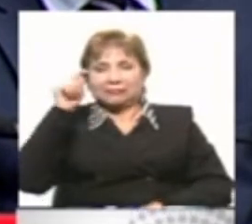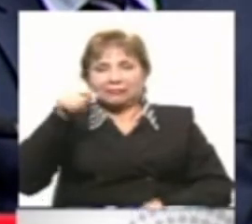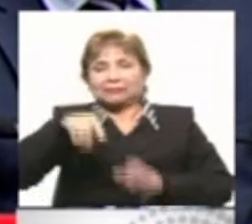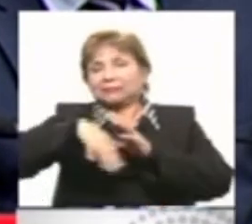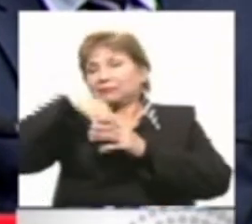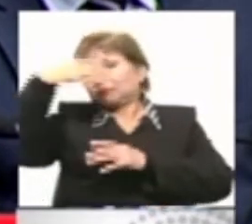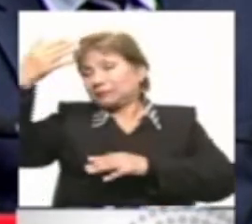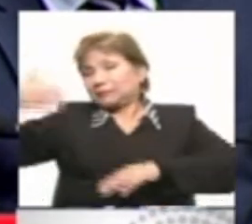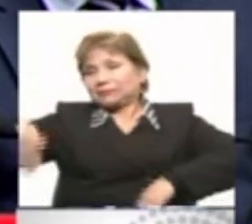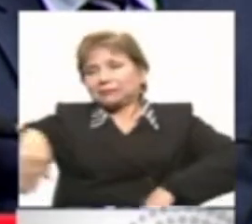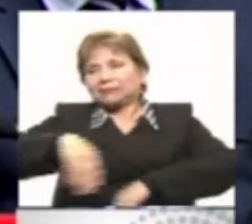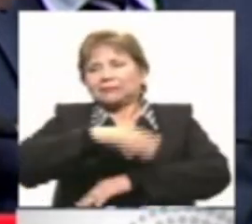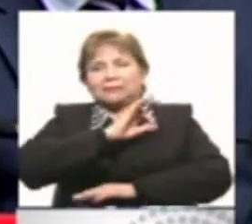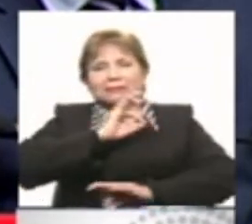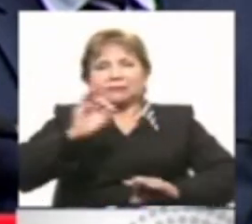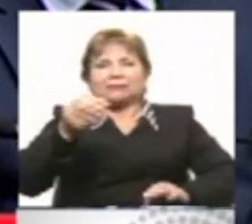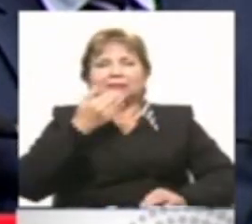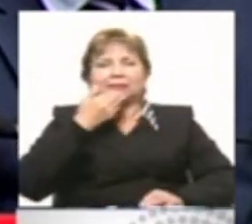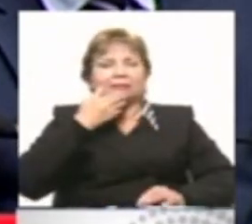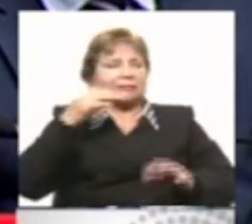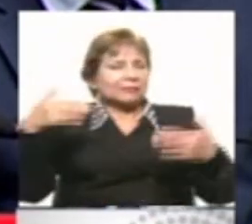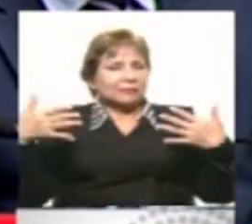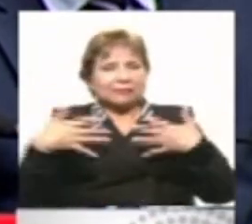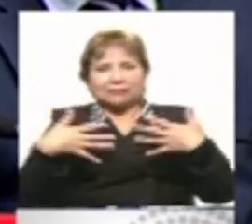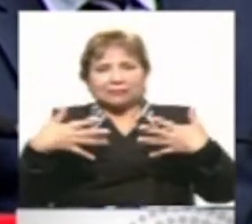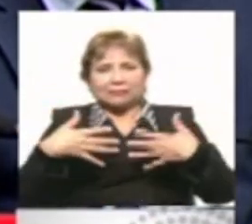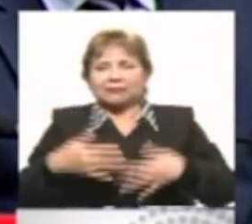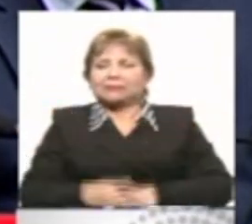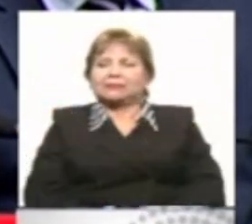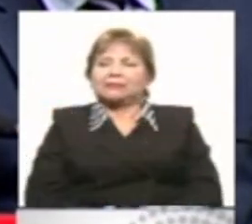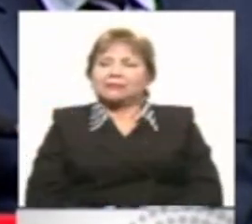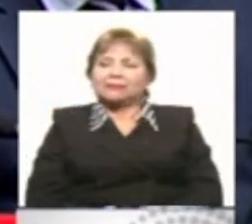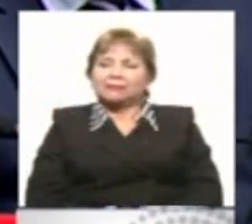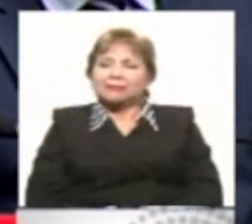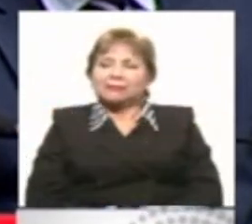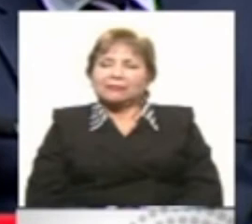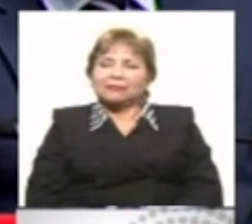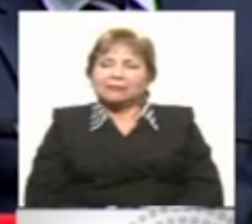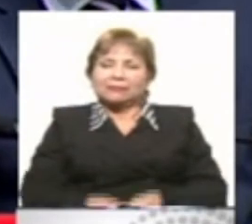la calle nadie les tiene miedo.